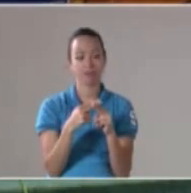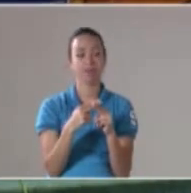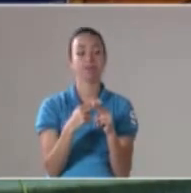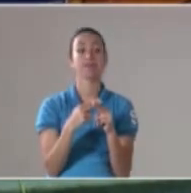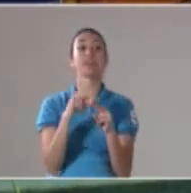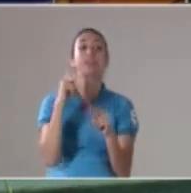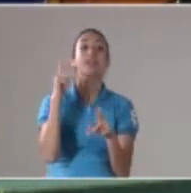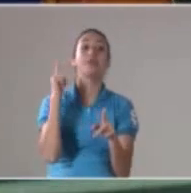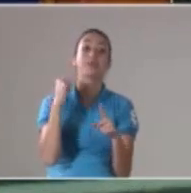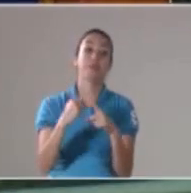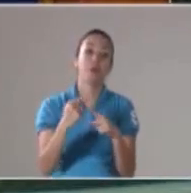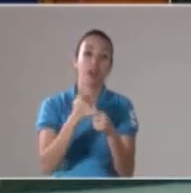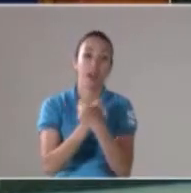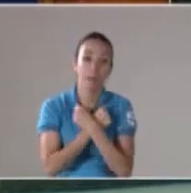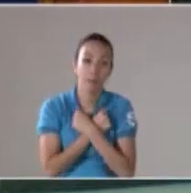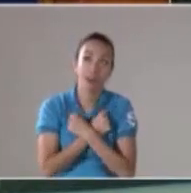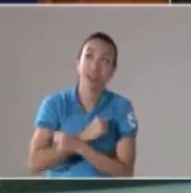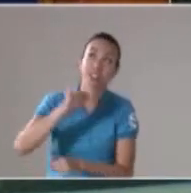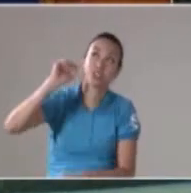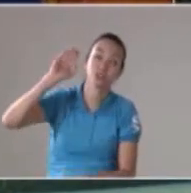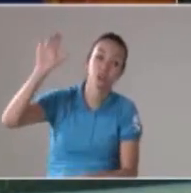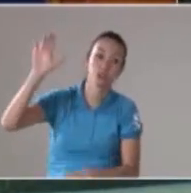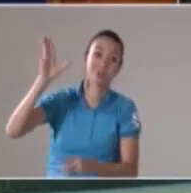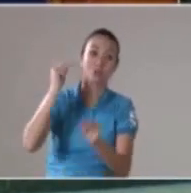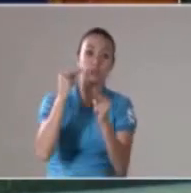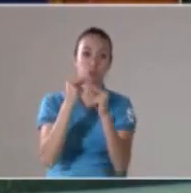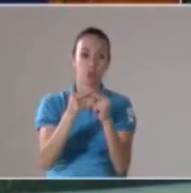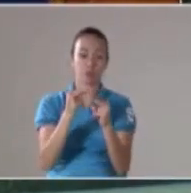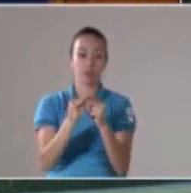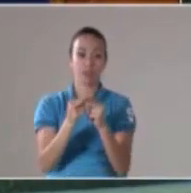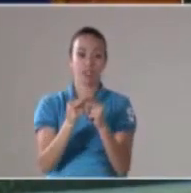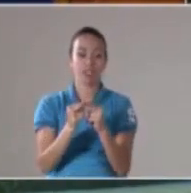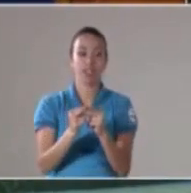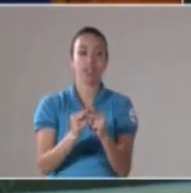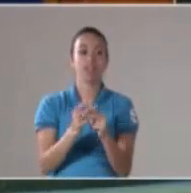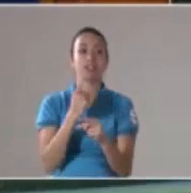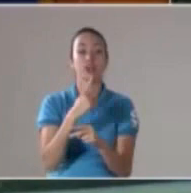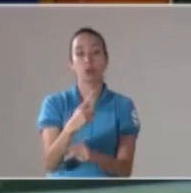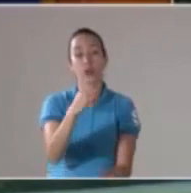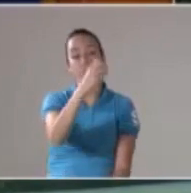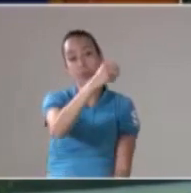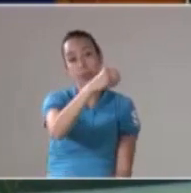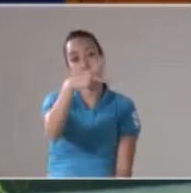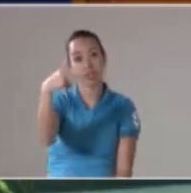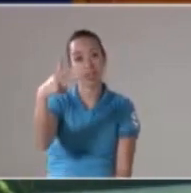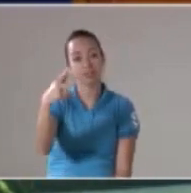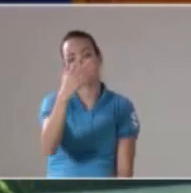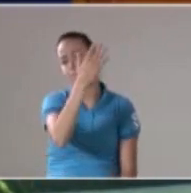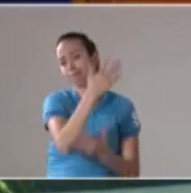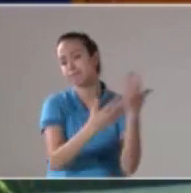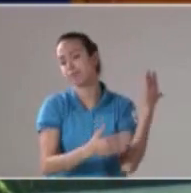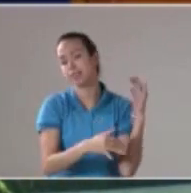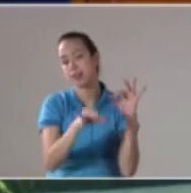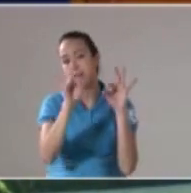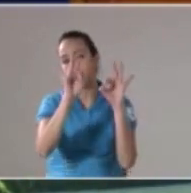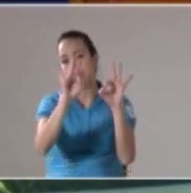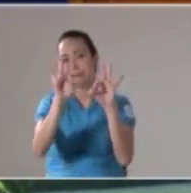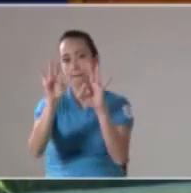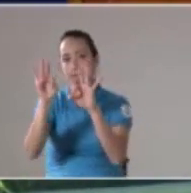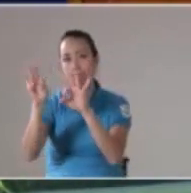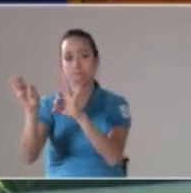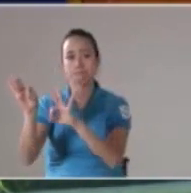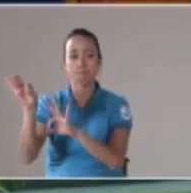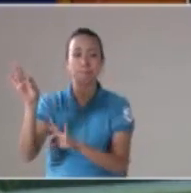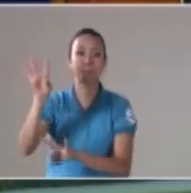Y por amor a su nombre le dijeron: ok, váyase a predicar. ¿A